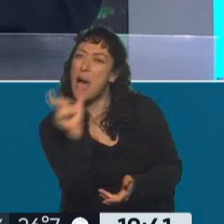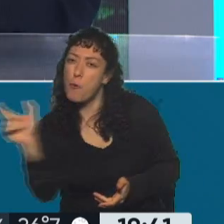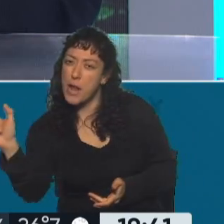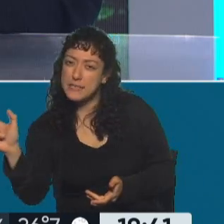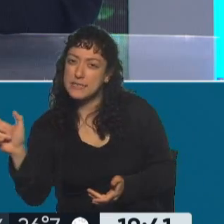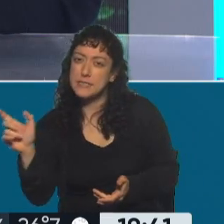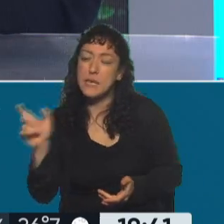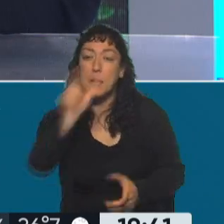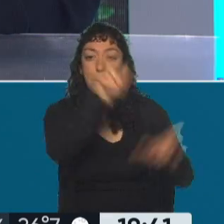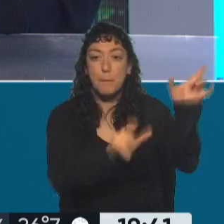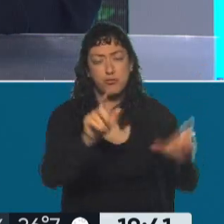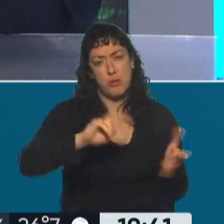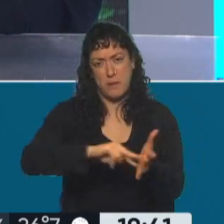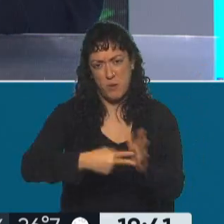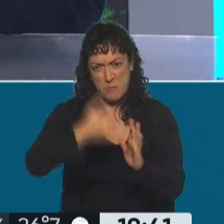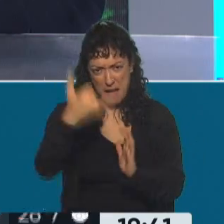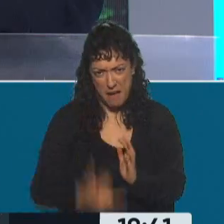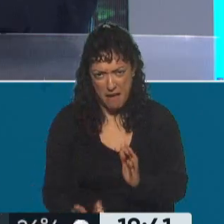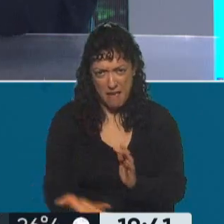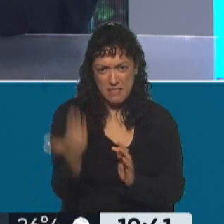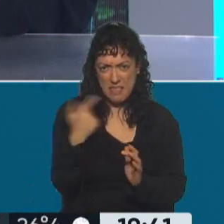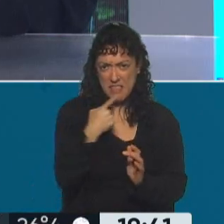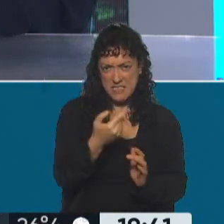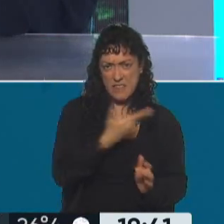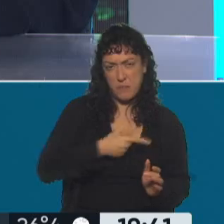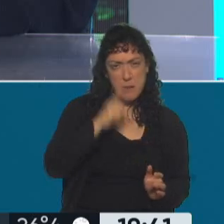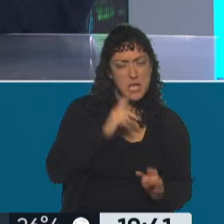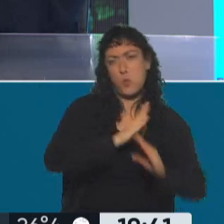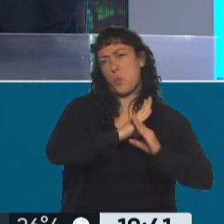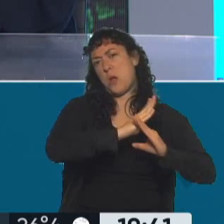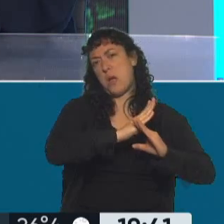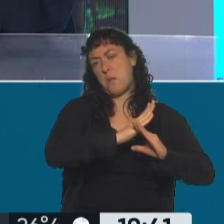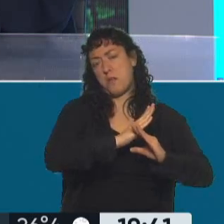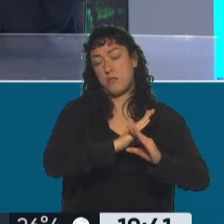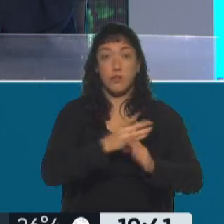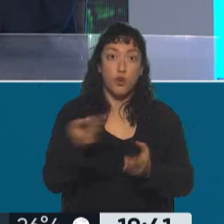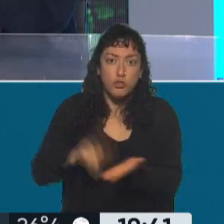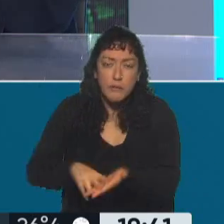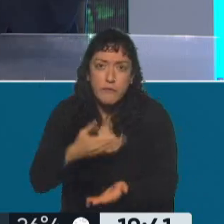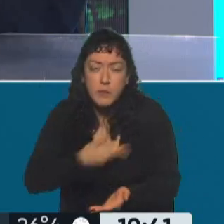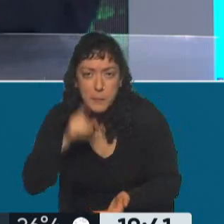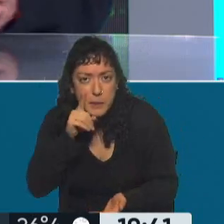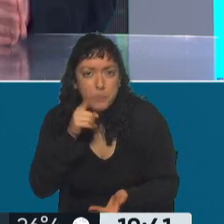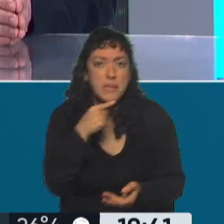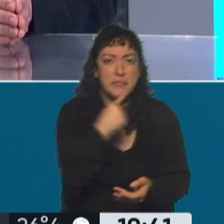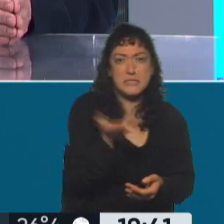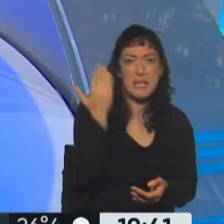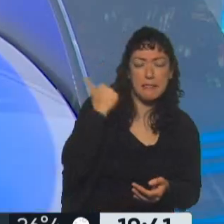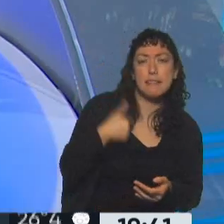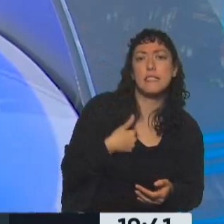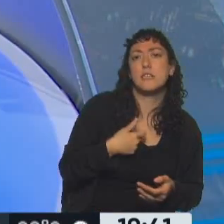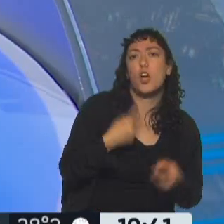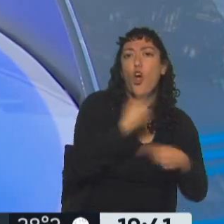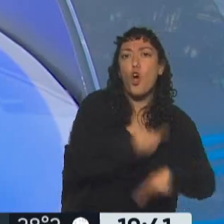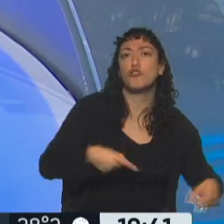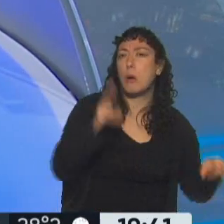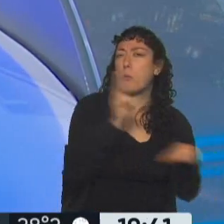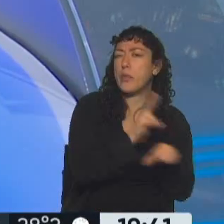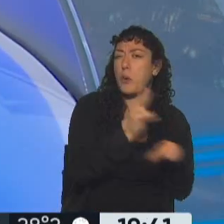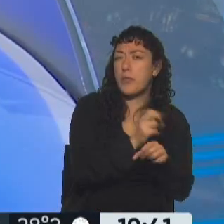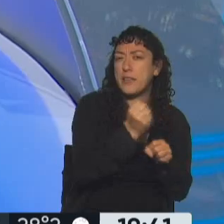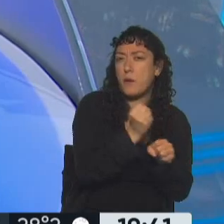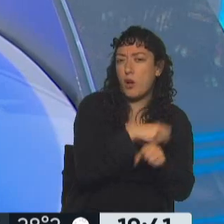Argentina. Uno quizá no esperaba escuchar de Massa hace 2 años que el Fondo Monetario era un cepo. Bueno, la comprensión profunda